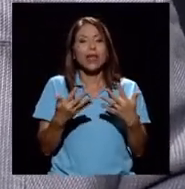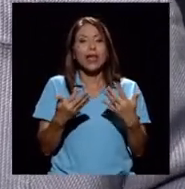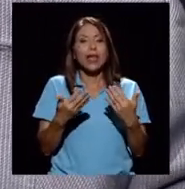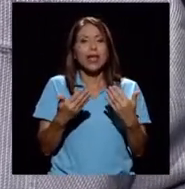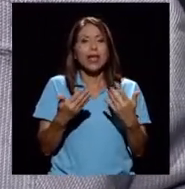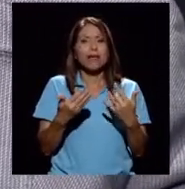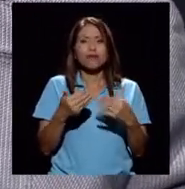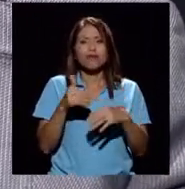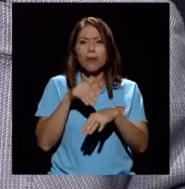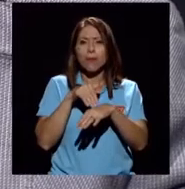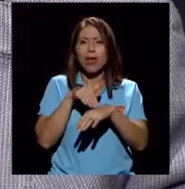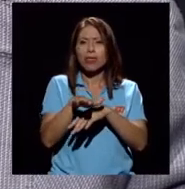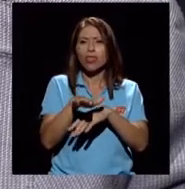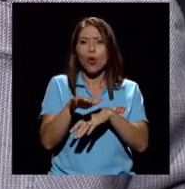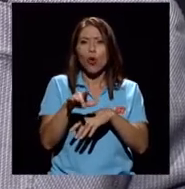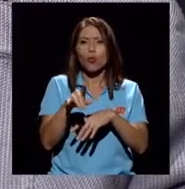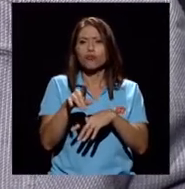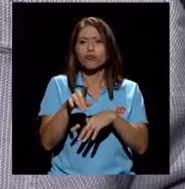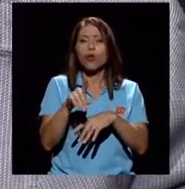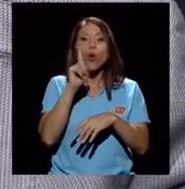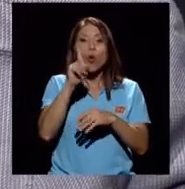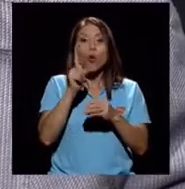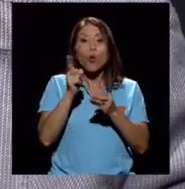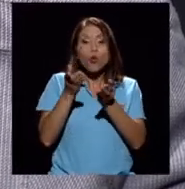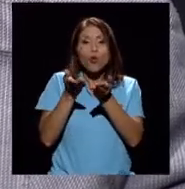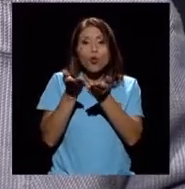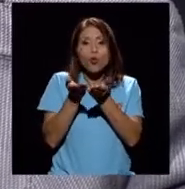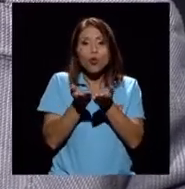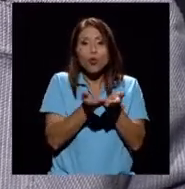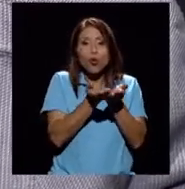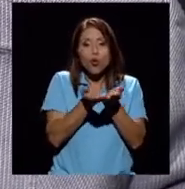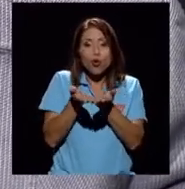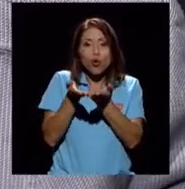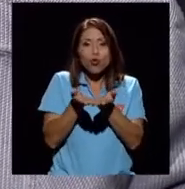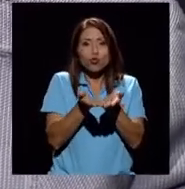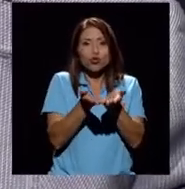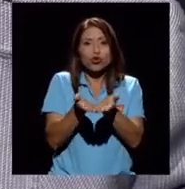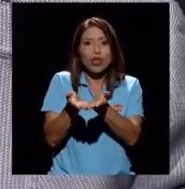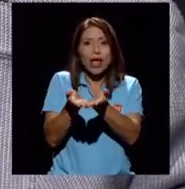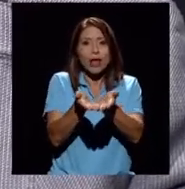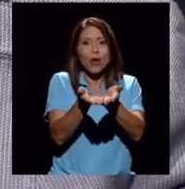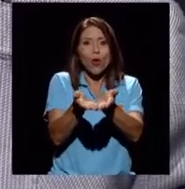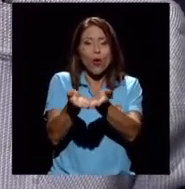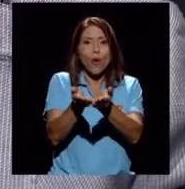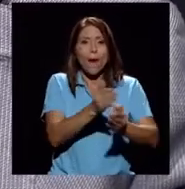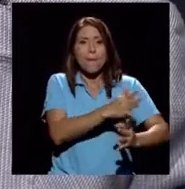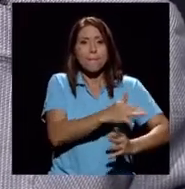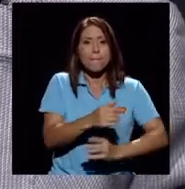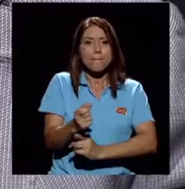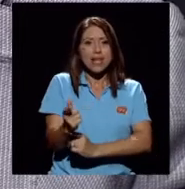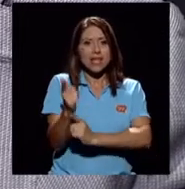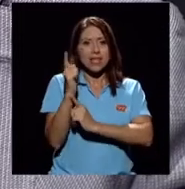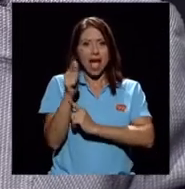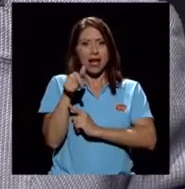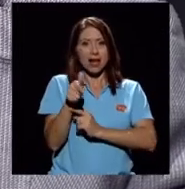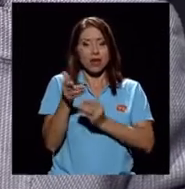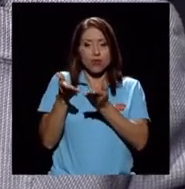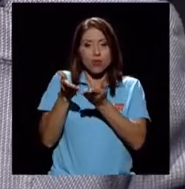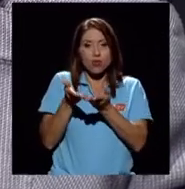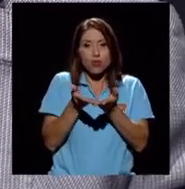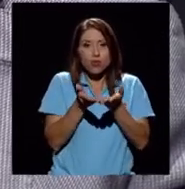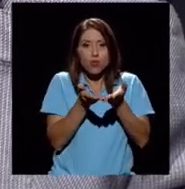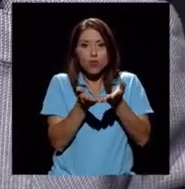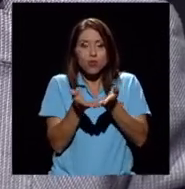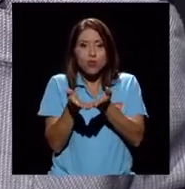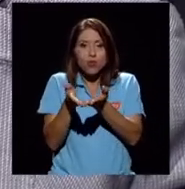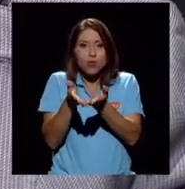que se llama con crucero militar que navegará cerca de